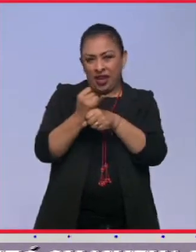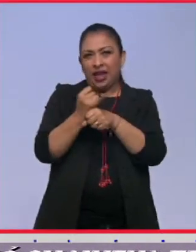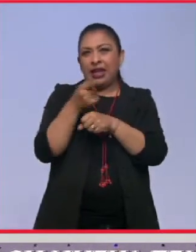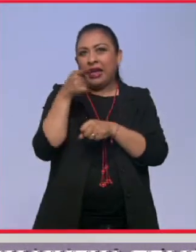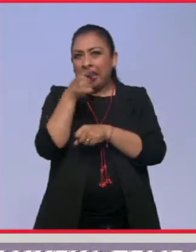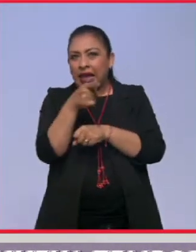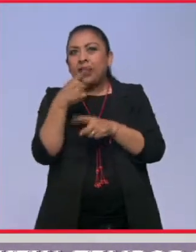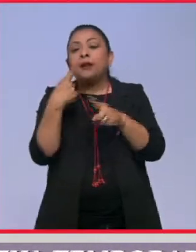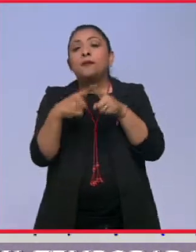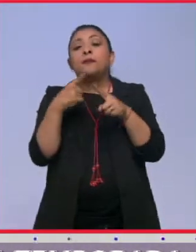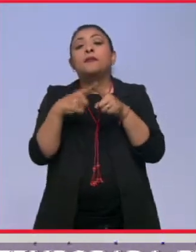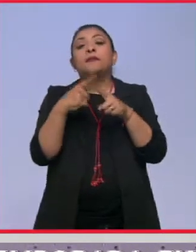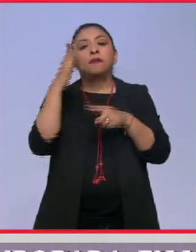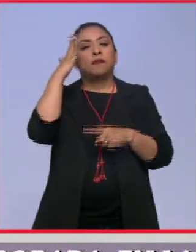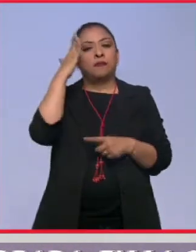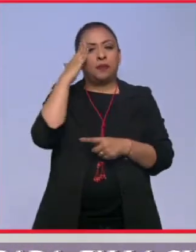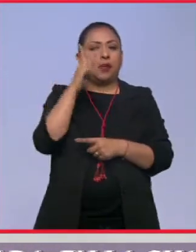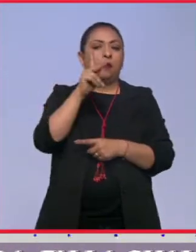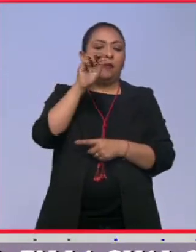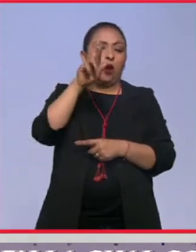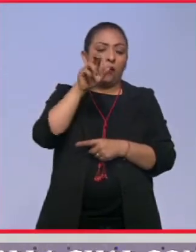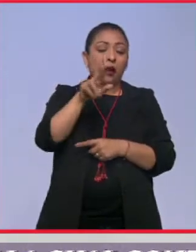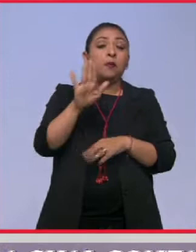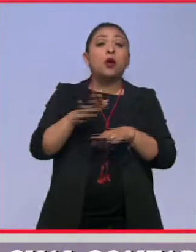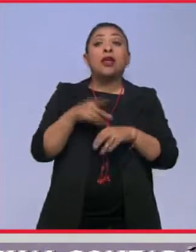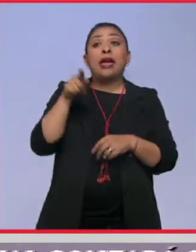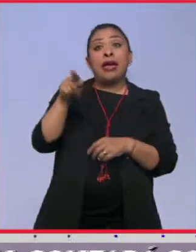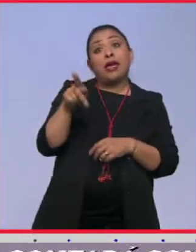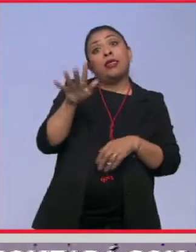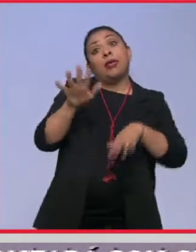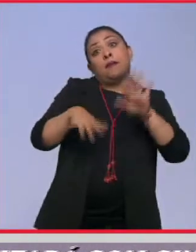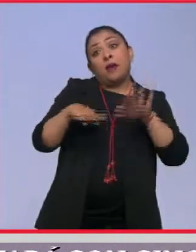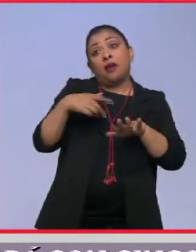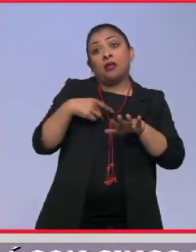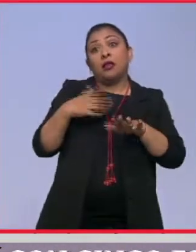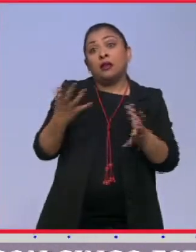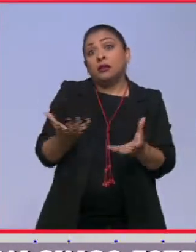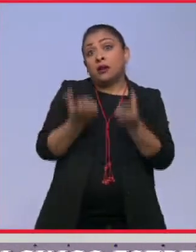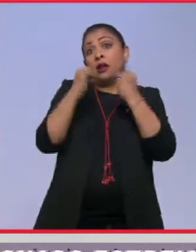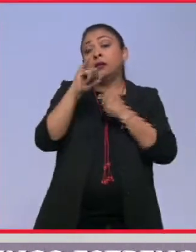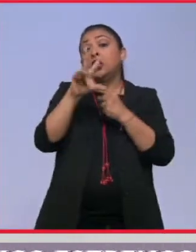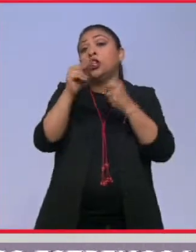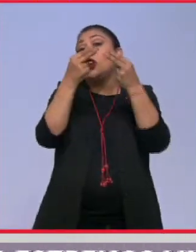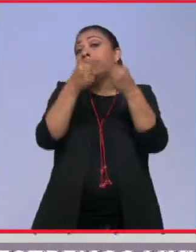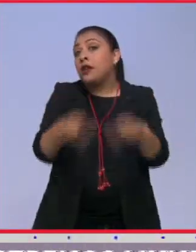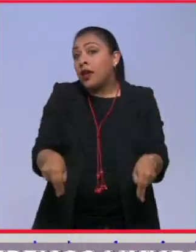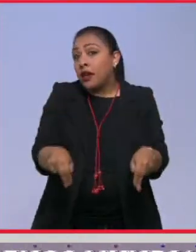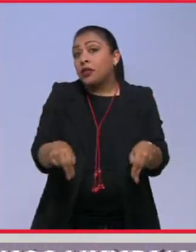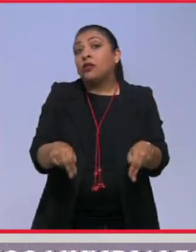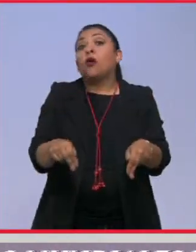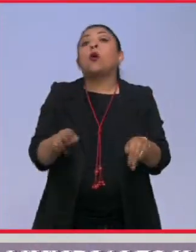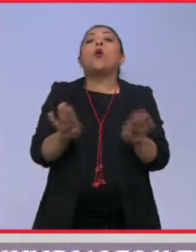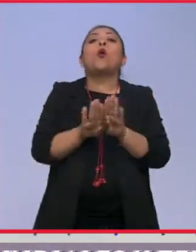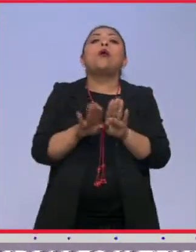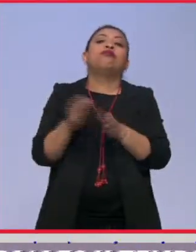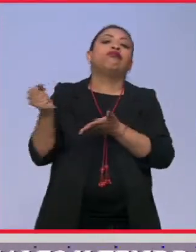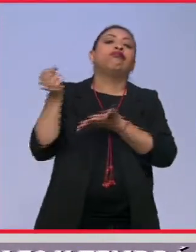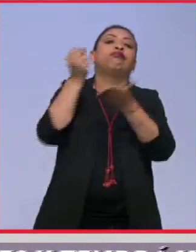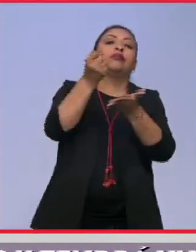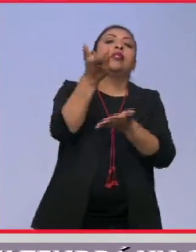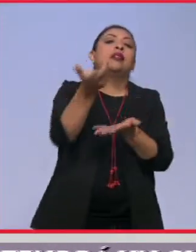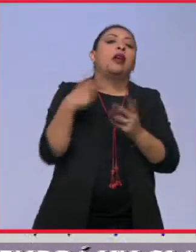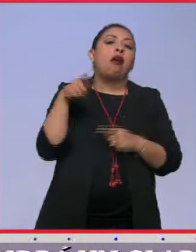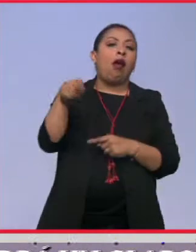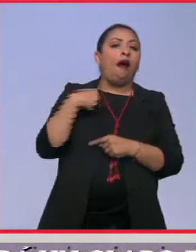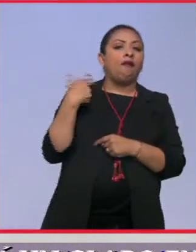que interpreta Plummer, porque depende de él si rescatan o no al nieto, ¿no? ¿De qué depende? De que suelte el dinero. 17 millones. Él es el que millones. Tiene el